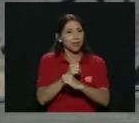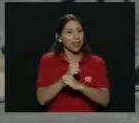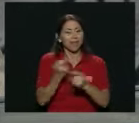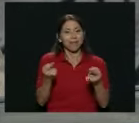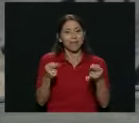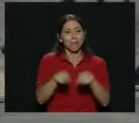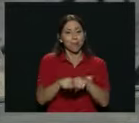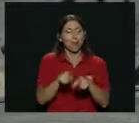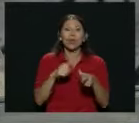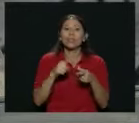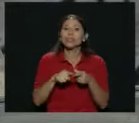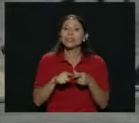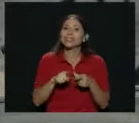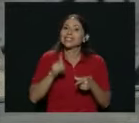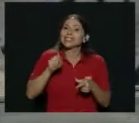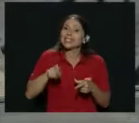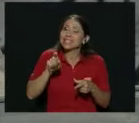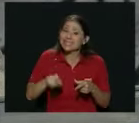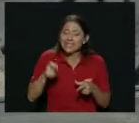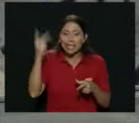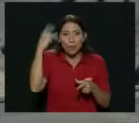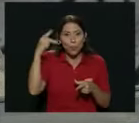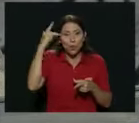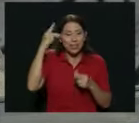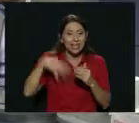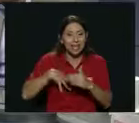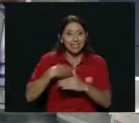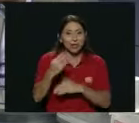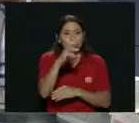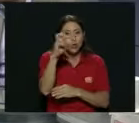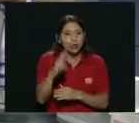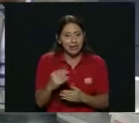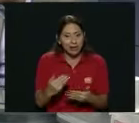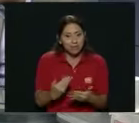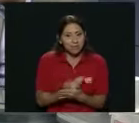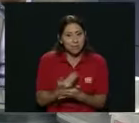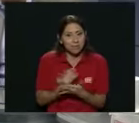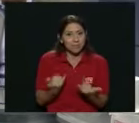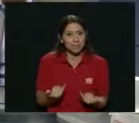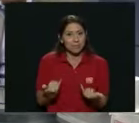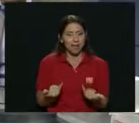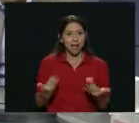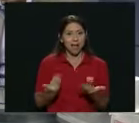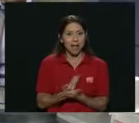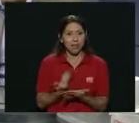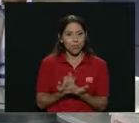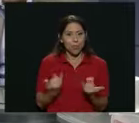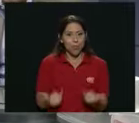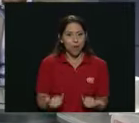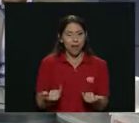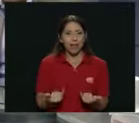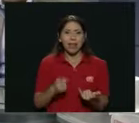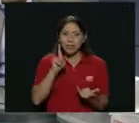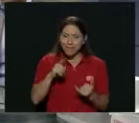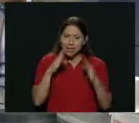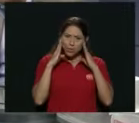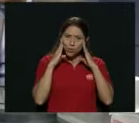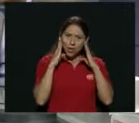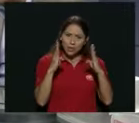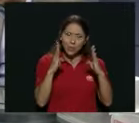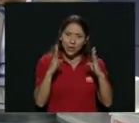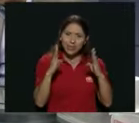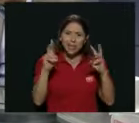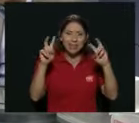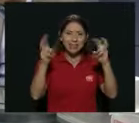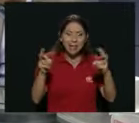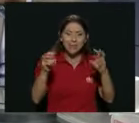Es decir, existe la necesidad de una modernización de la política exterior de Costa Rica que tome en cuenta temas tan